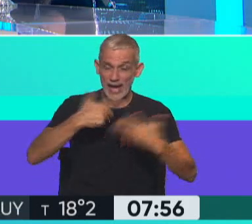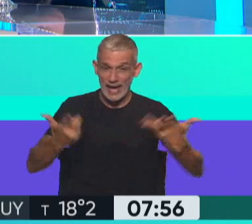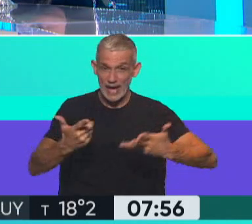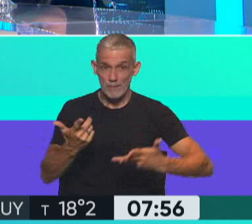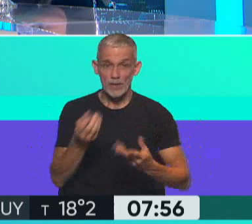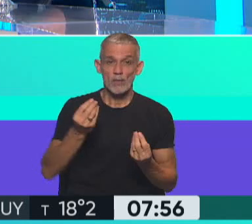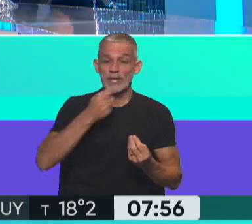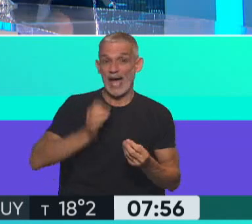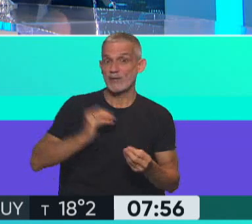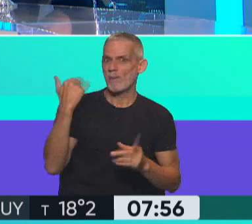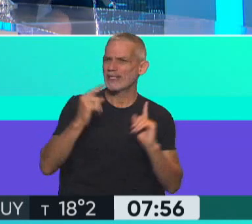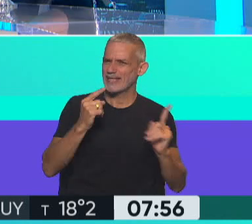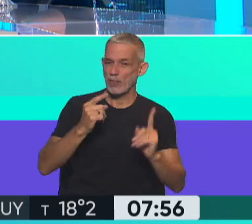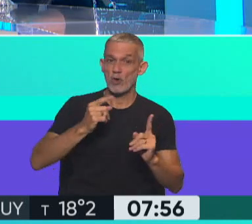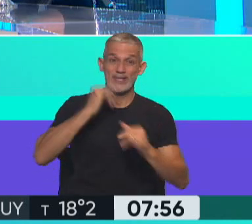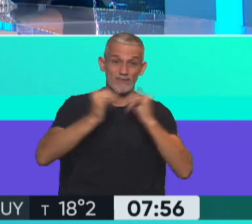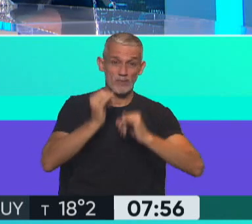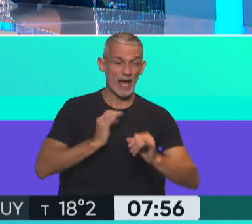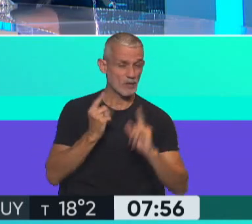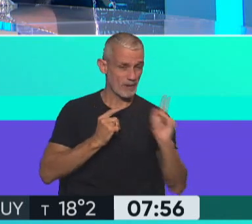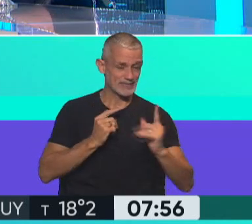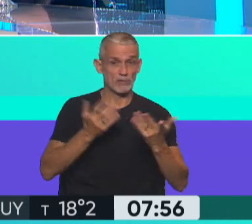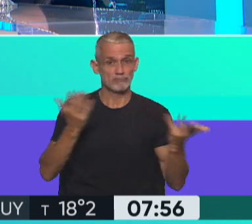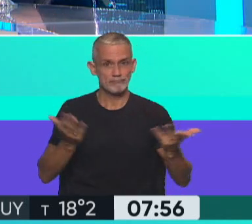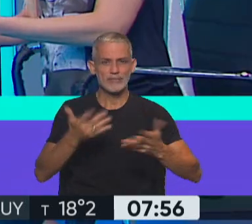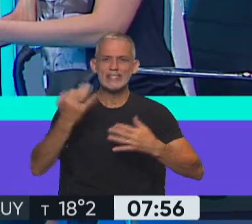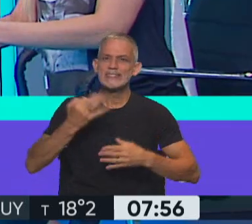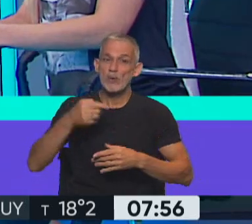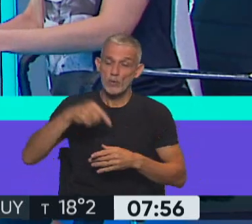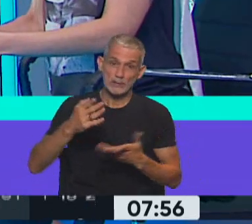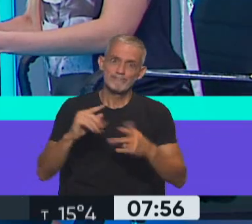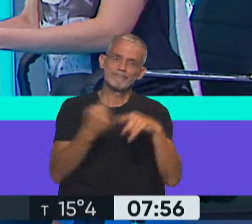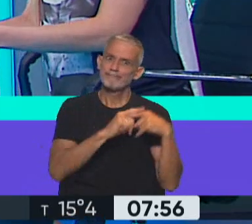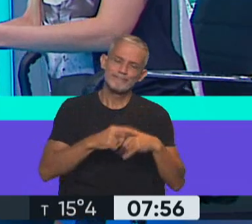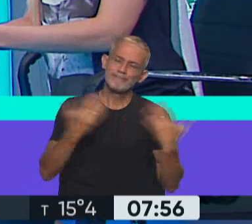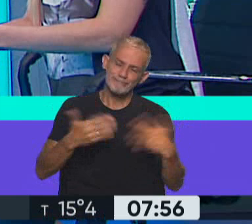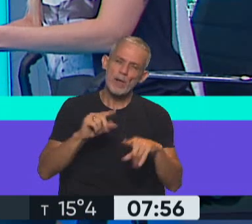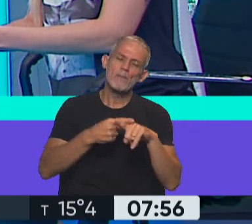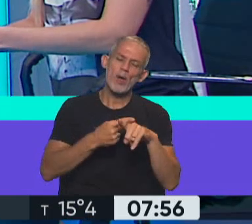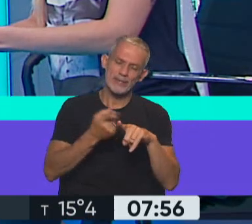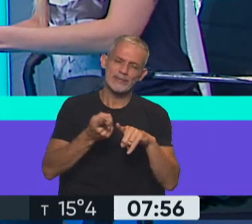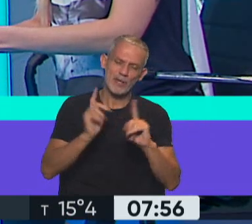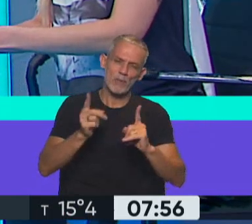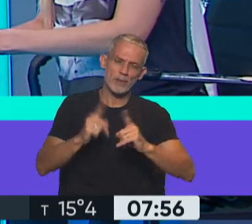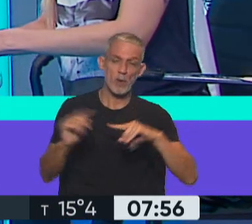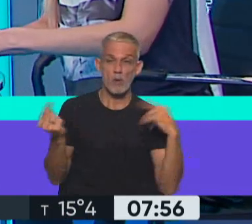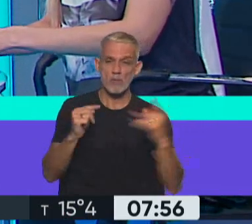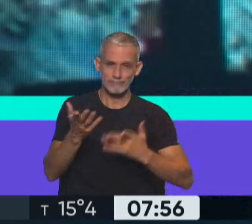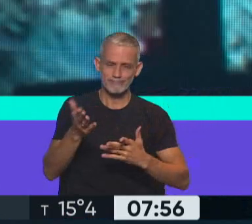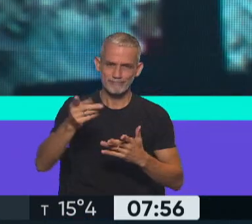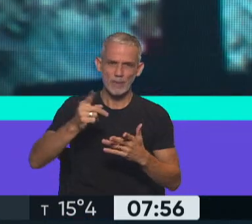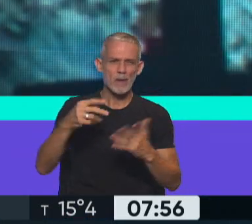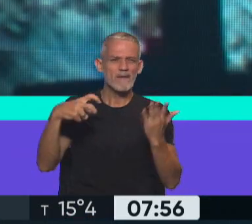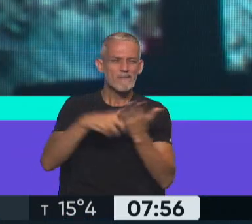de qué hubiera pasado el año pasado con los datos del año pasado. Flor, y seguramente esto va a ser un tema de debate político, porque a propósito de lo que había sido anteriormente, el